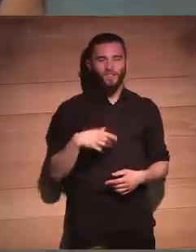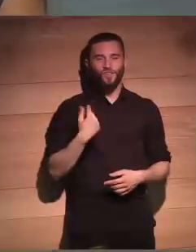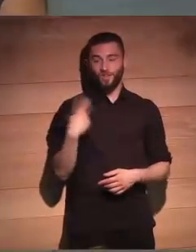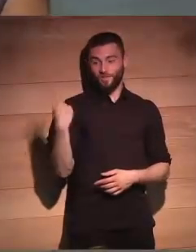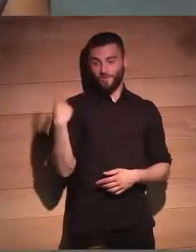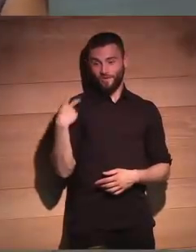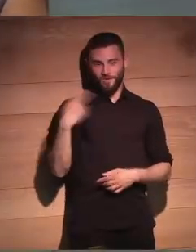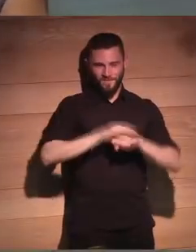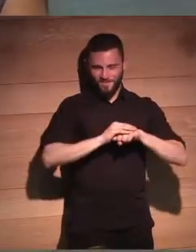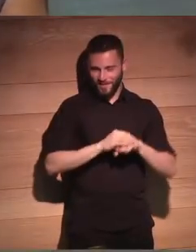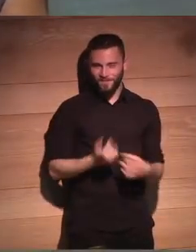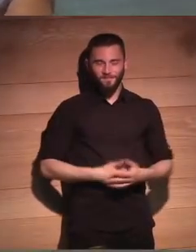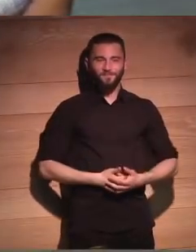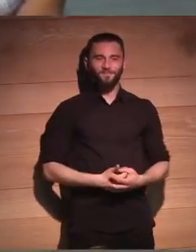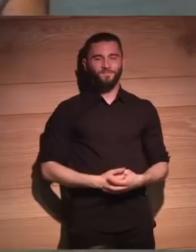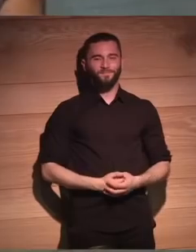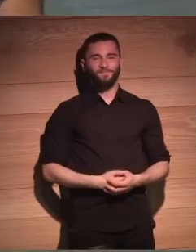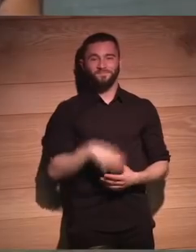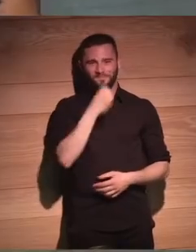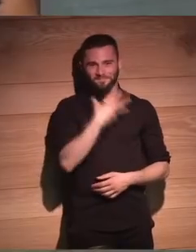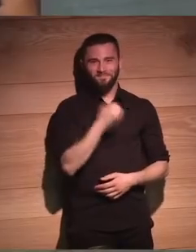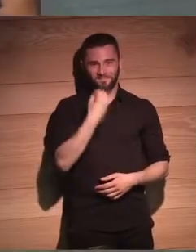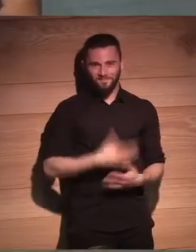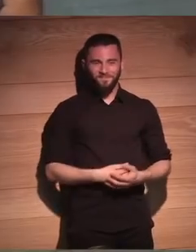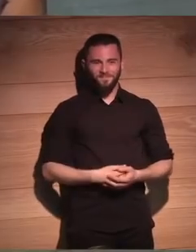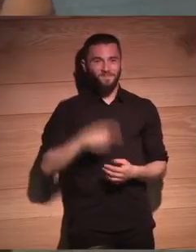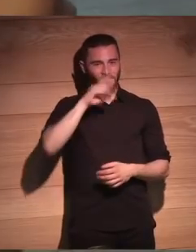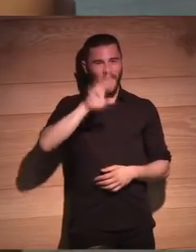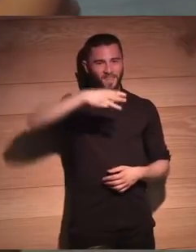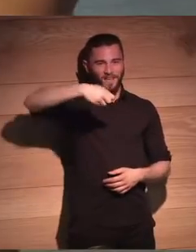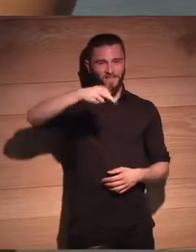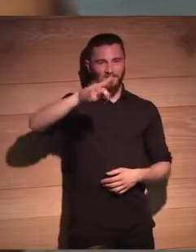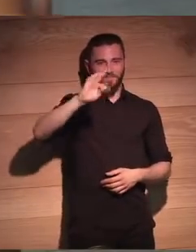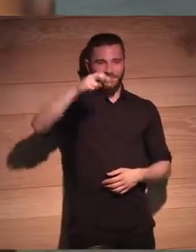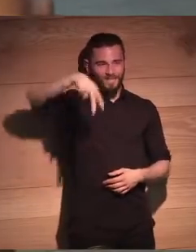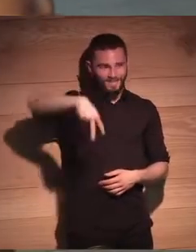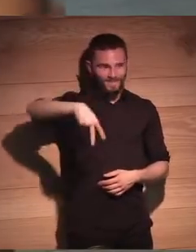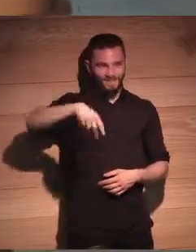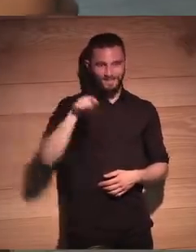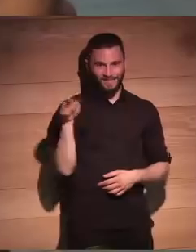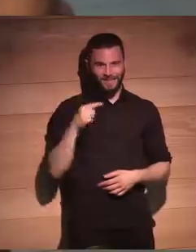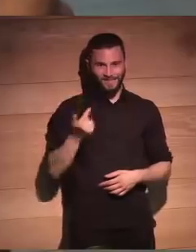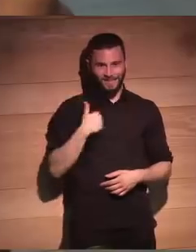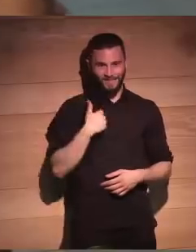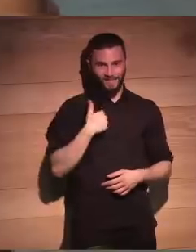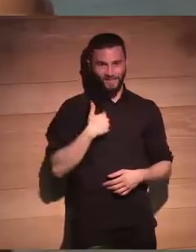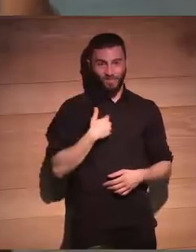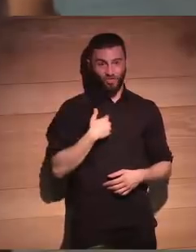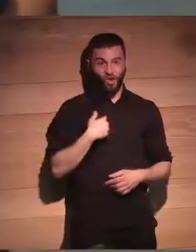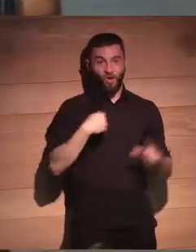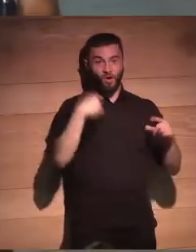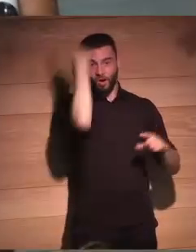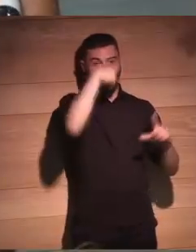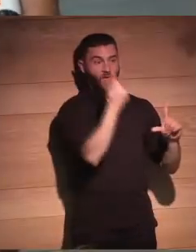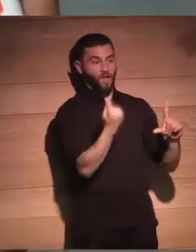y yo, amigo. Qué bueno. Pareces Martin ahí. Yo es que soy muy fácil de caricaturizar. Pero-